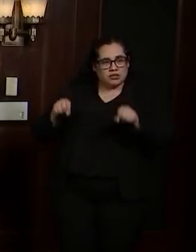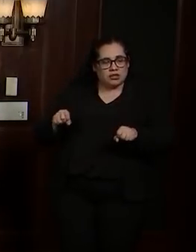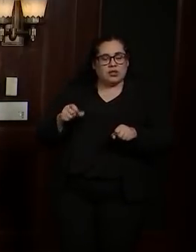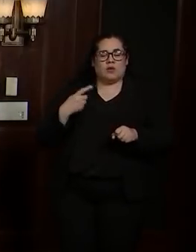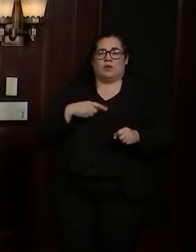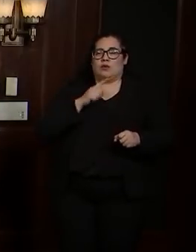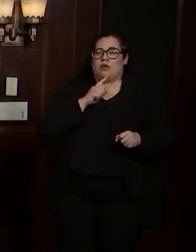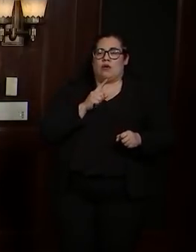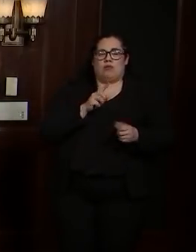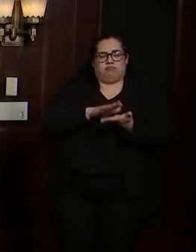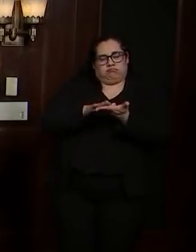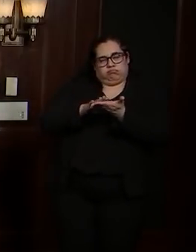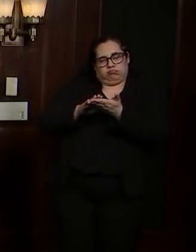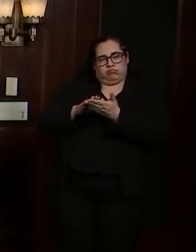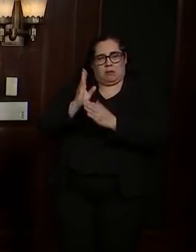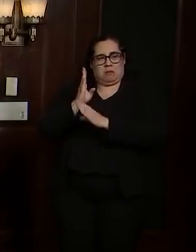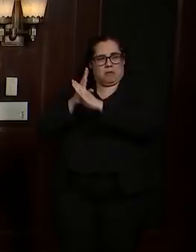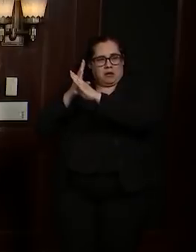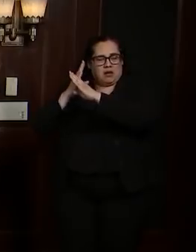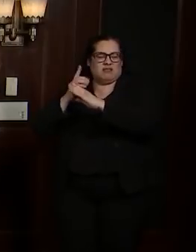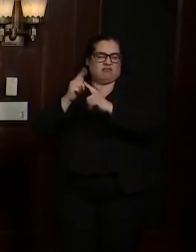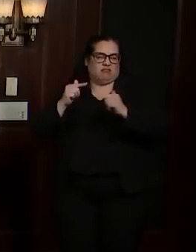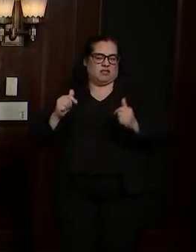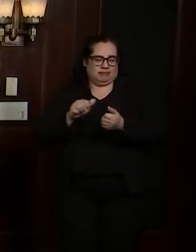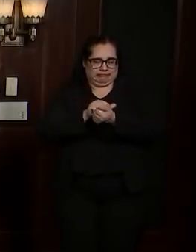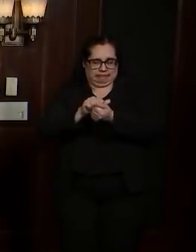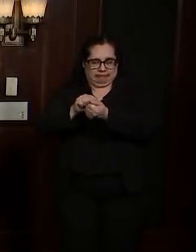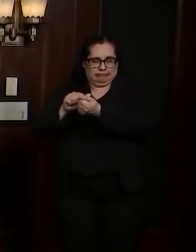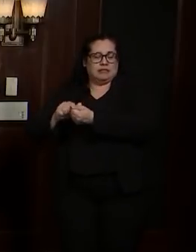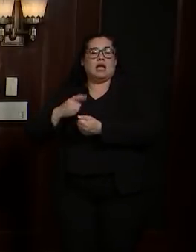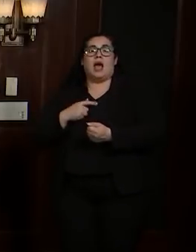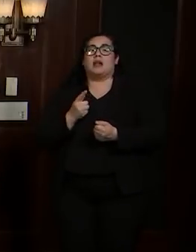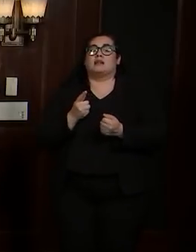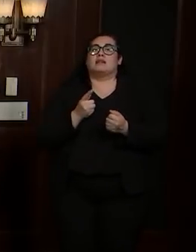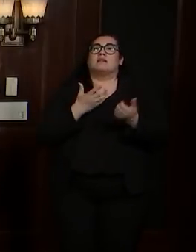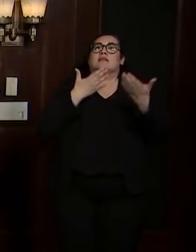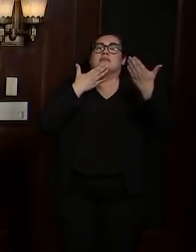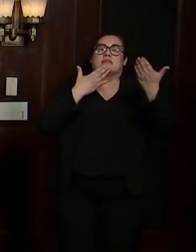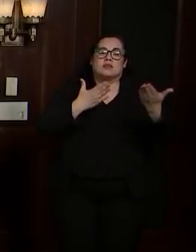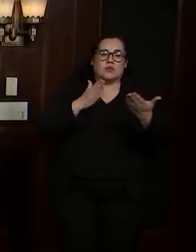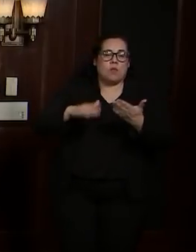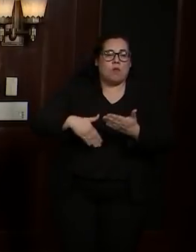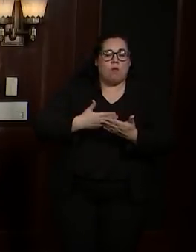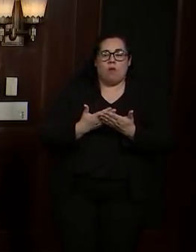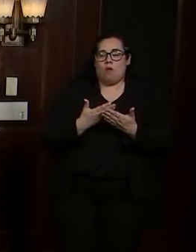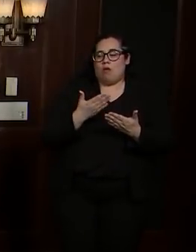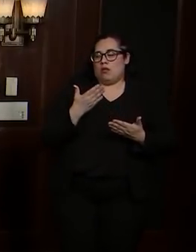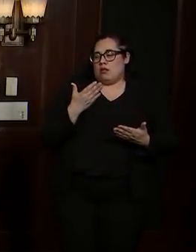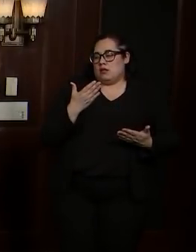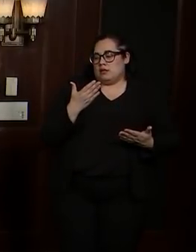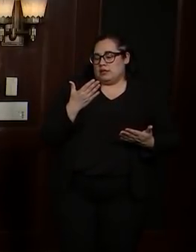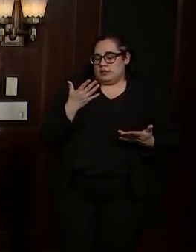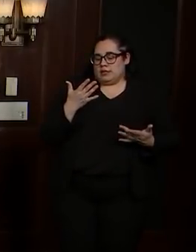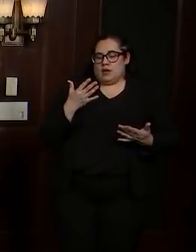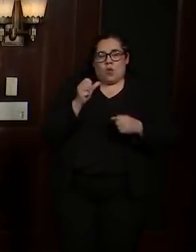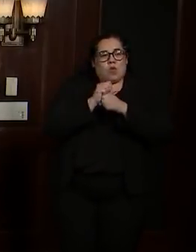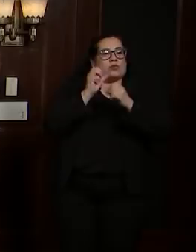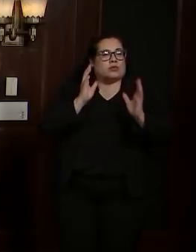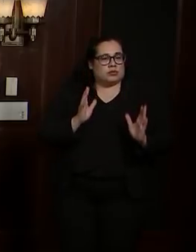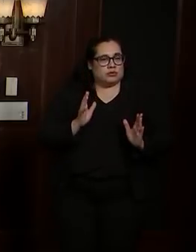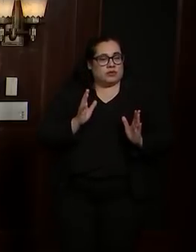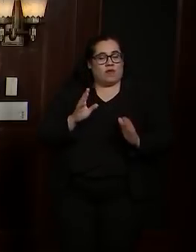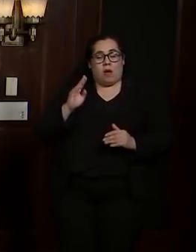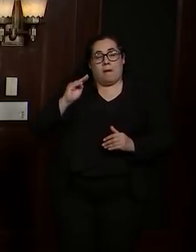estaciones, los autobuses, etc. Y gracias a todos los trabajadores